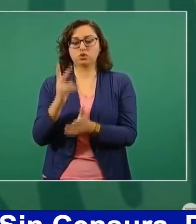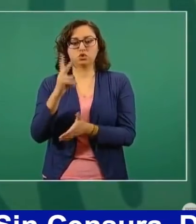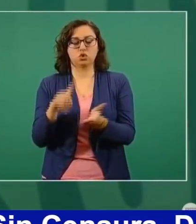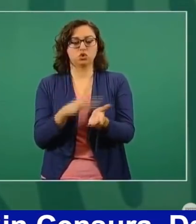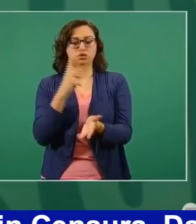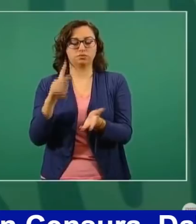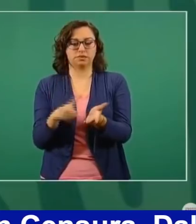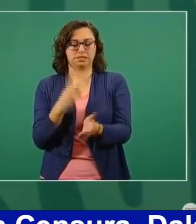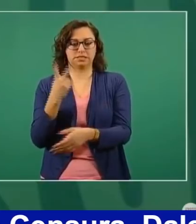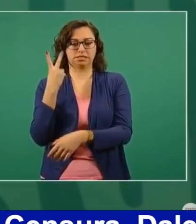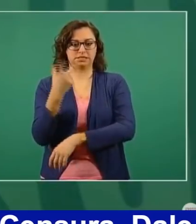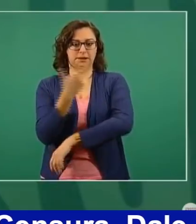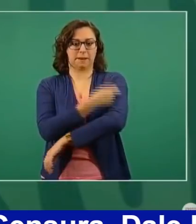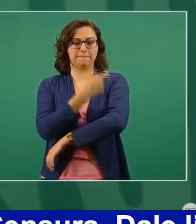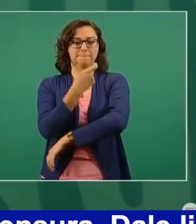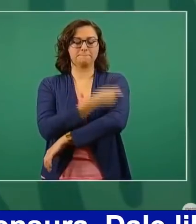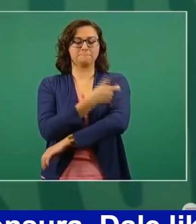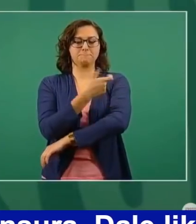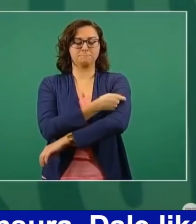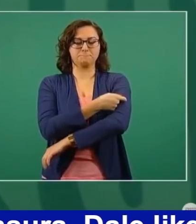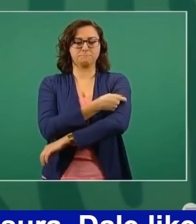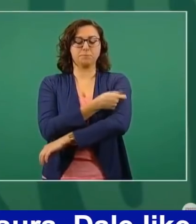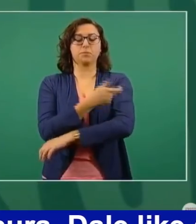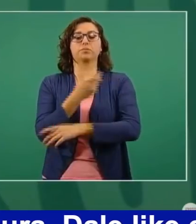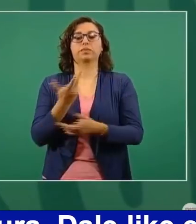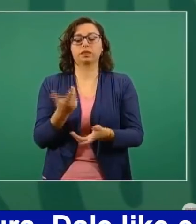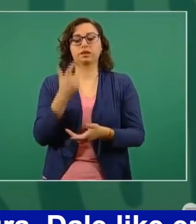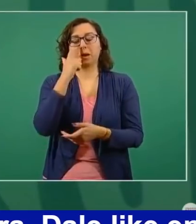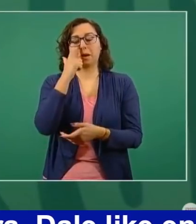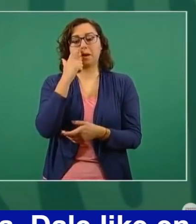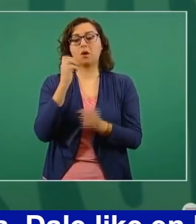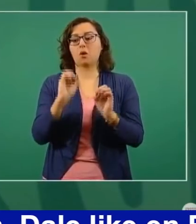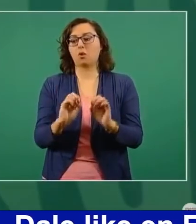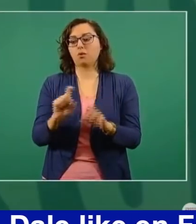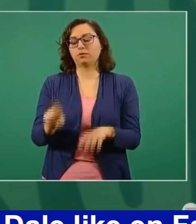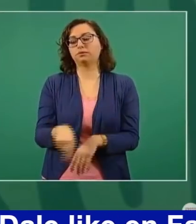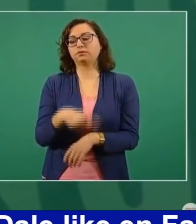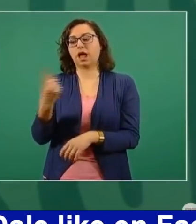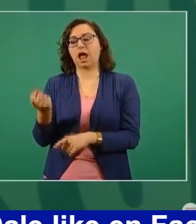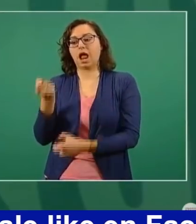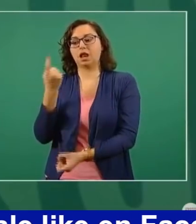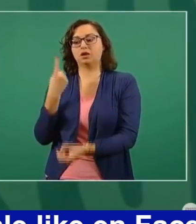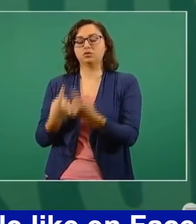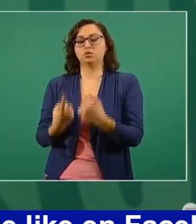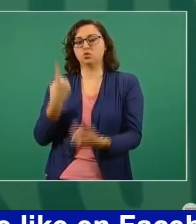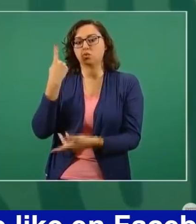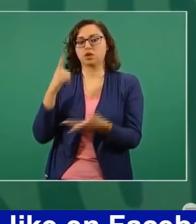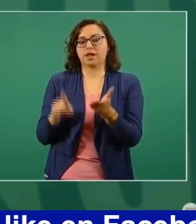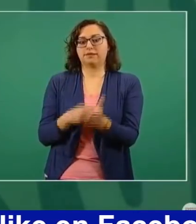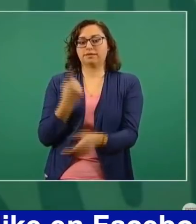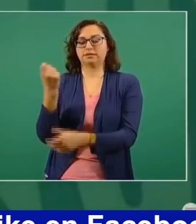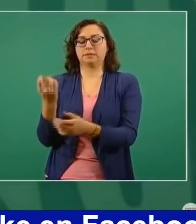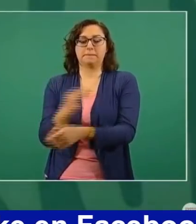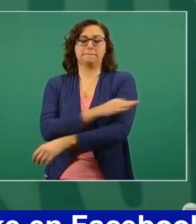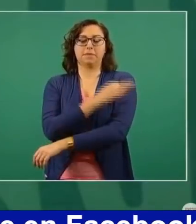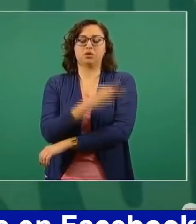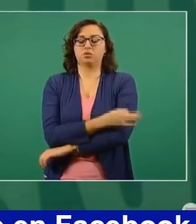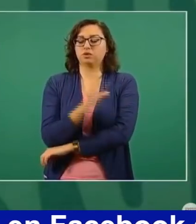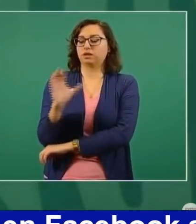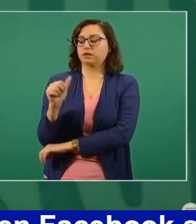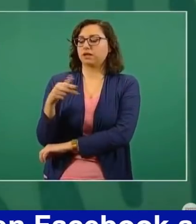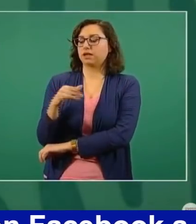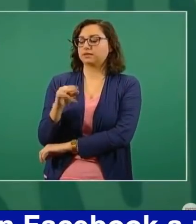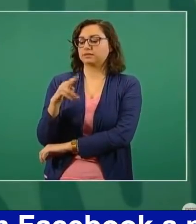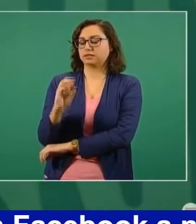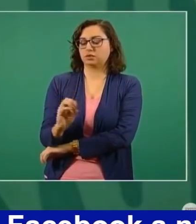trata de esquemas de doble dosis o bien la única dosis en el caso de la vacuna CanSino, que el esquema es de una sola